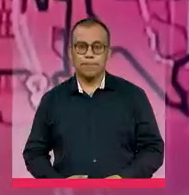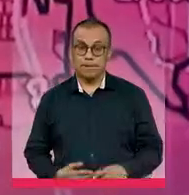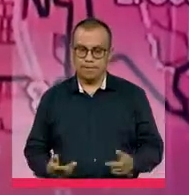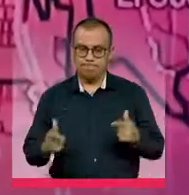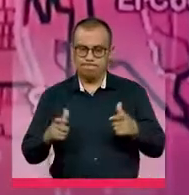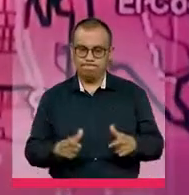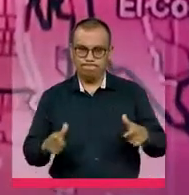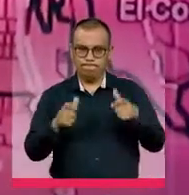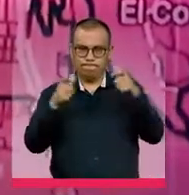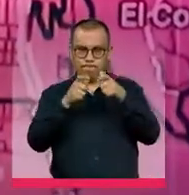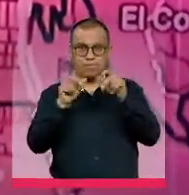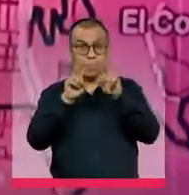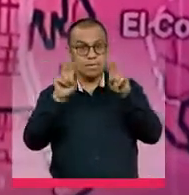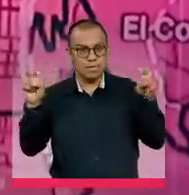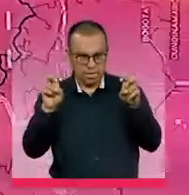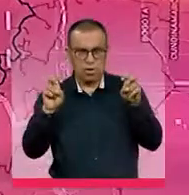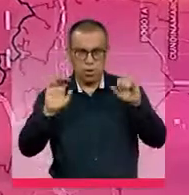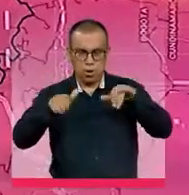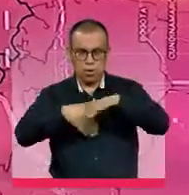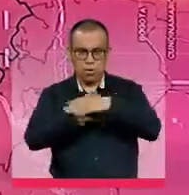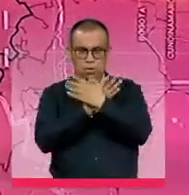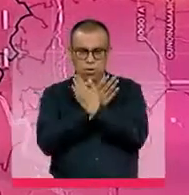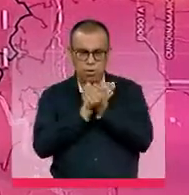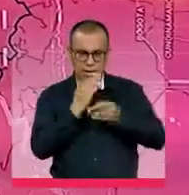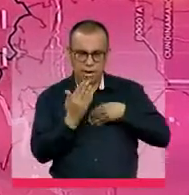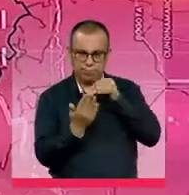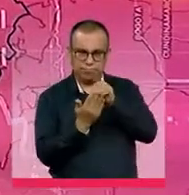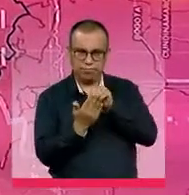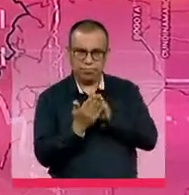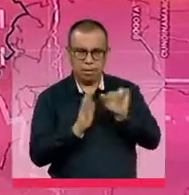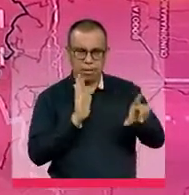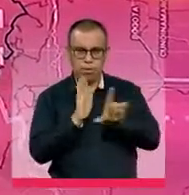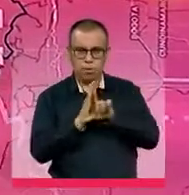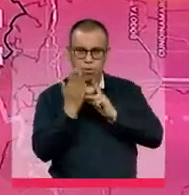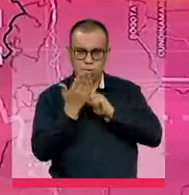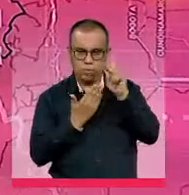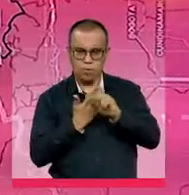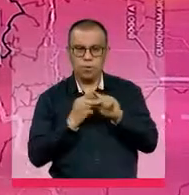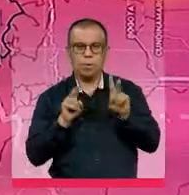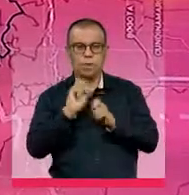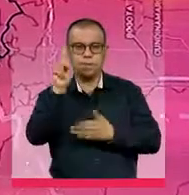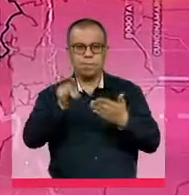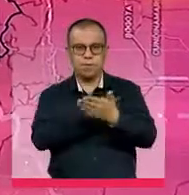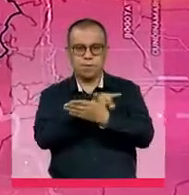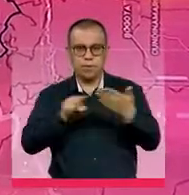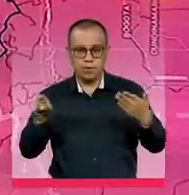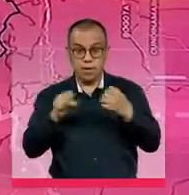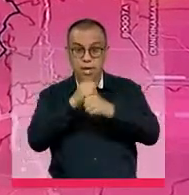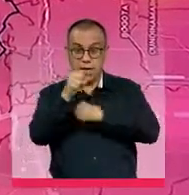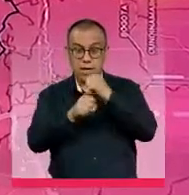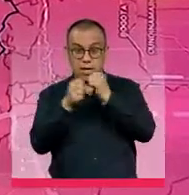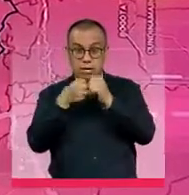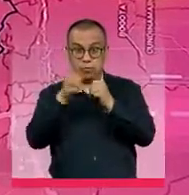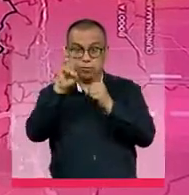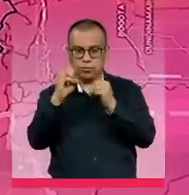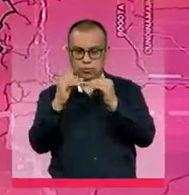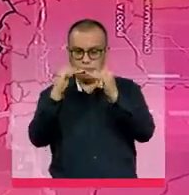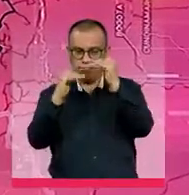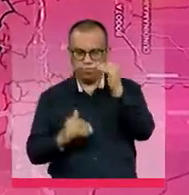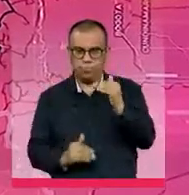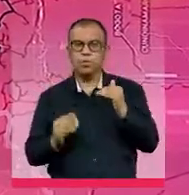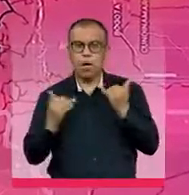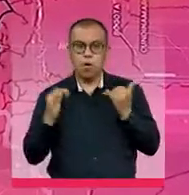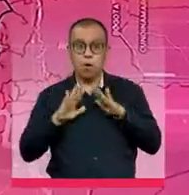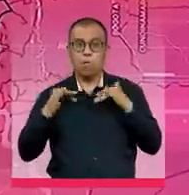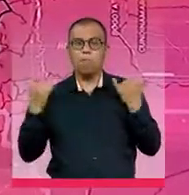En el Congreso de la República fue radicado un proyecto de ley que está encaminado a prohibir el matrimonio infantil en Colombia. En la actualidad